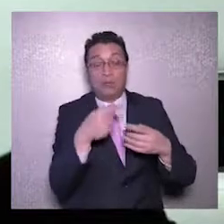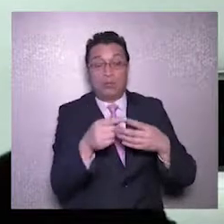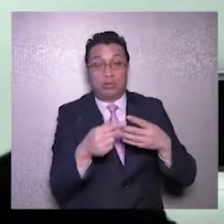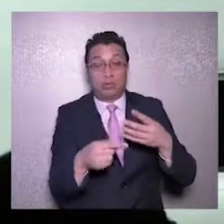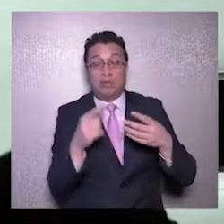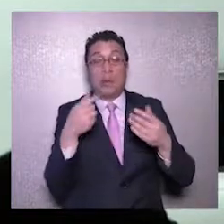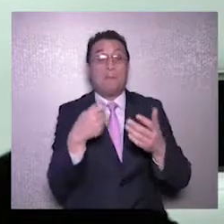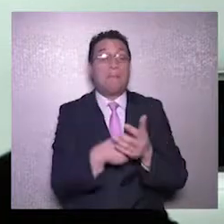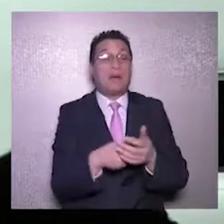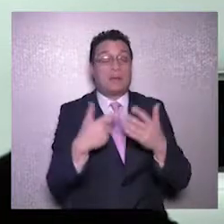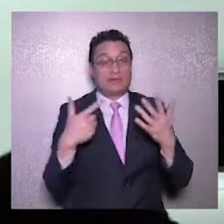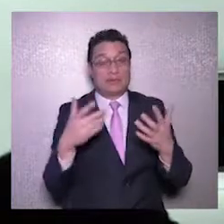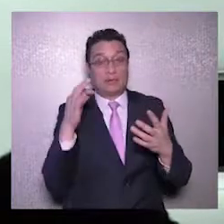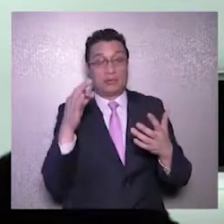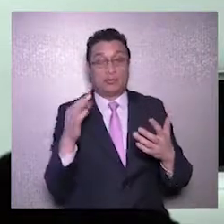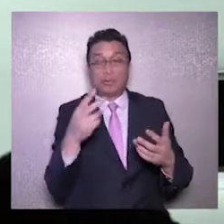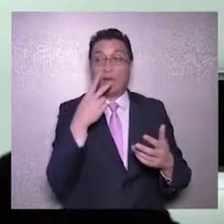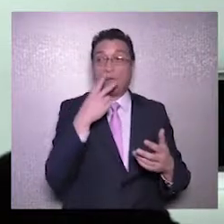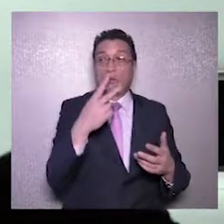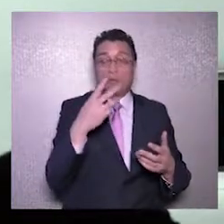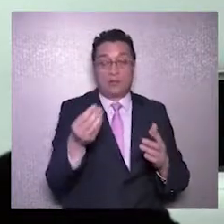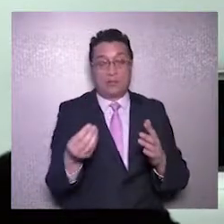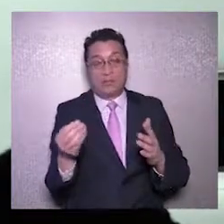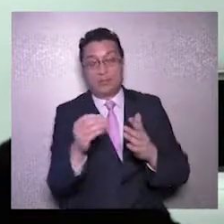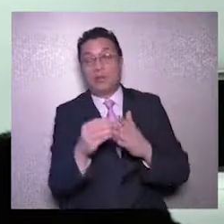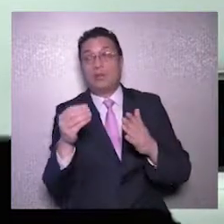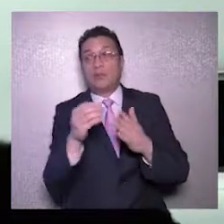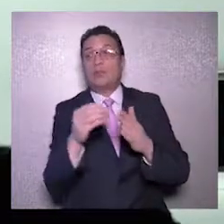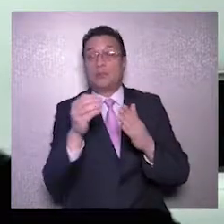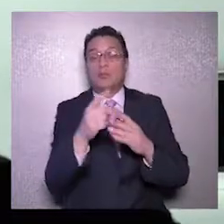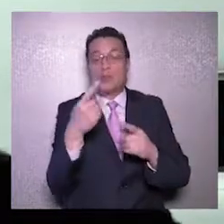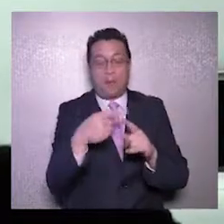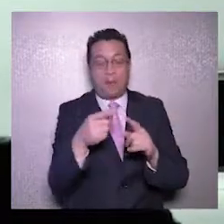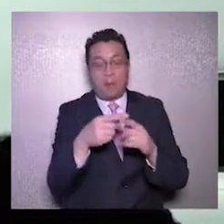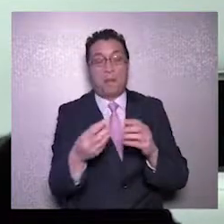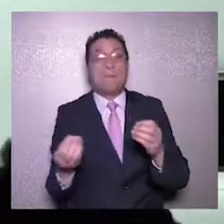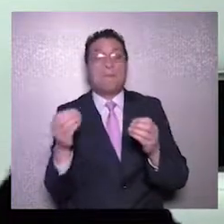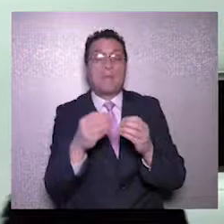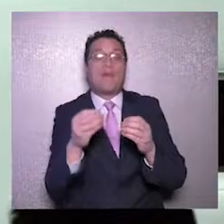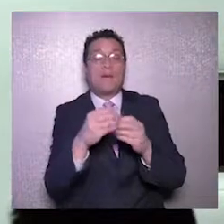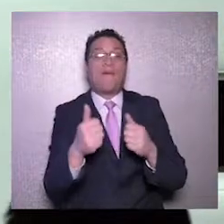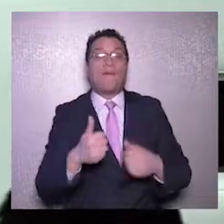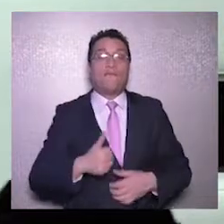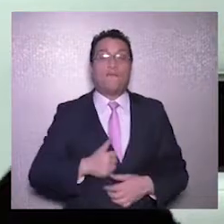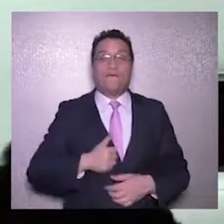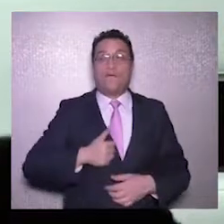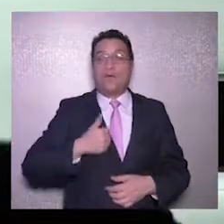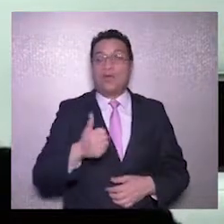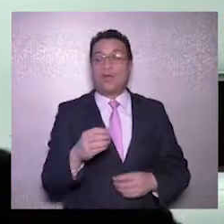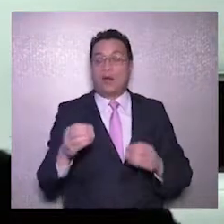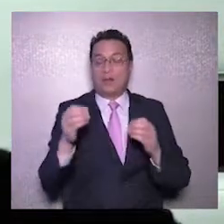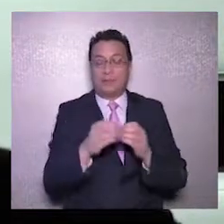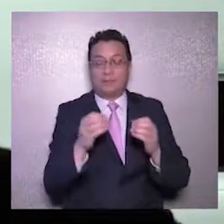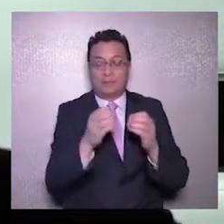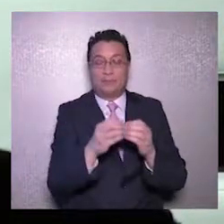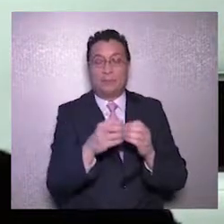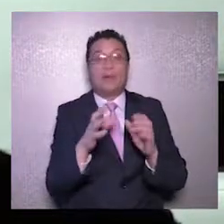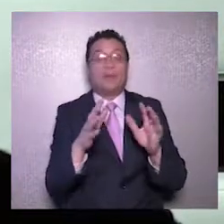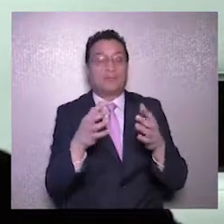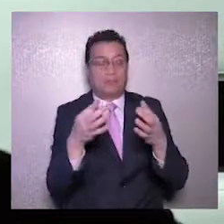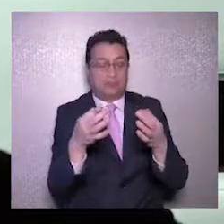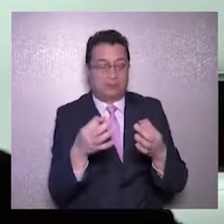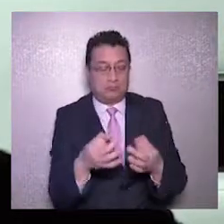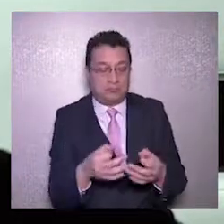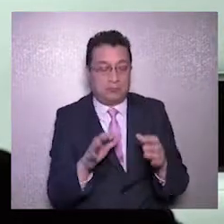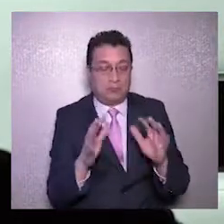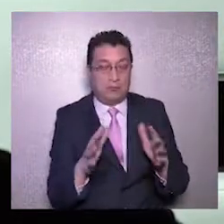paga 7%, pero según los riesgos le van agregando, ¿no es cierto?, cotizaciones adicionales, voluntarias. Finalmente, en promedio, creo